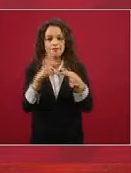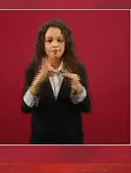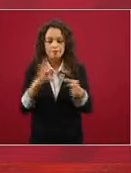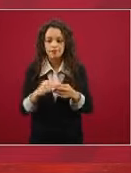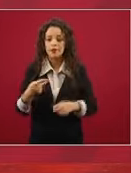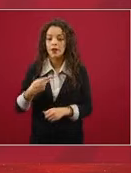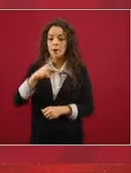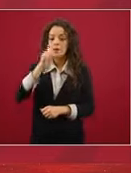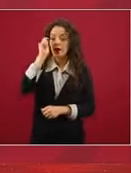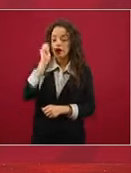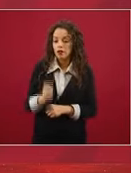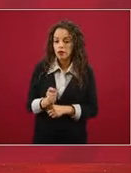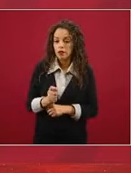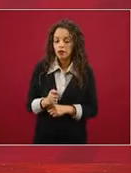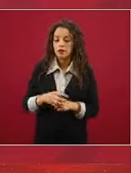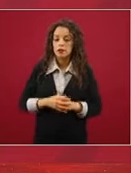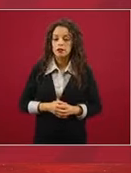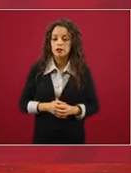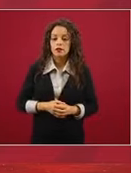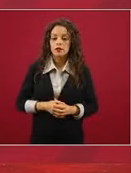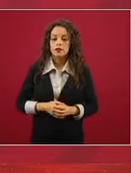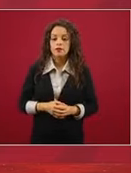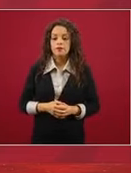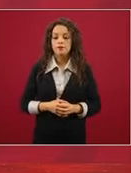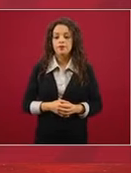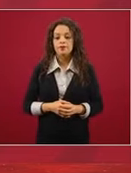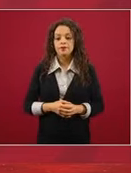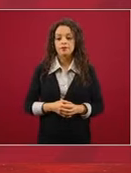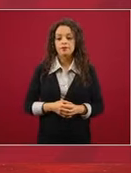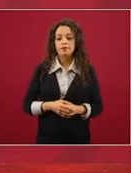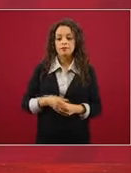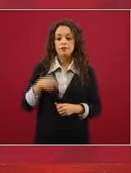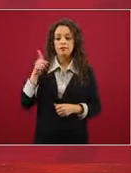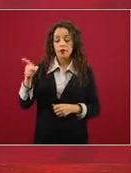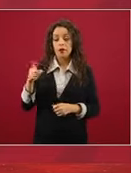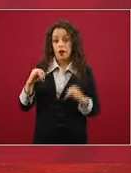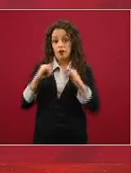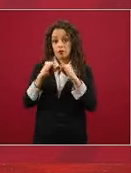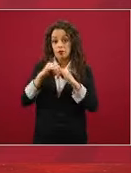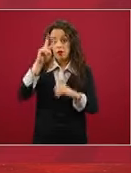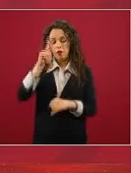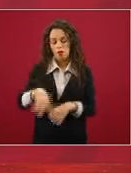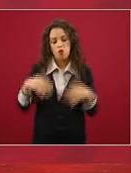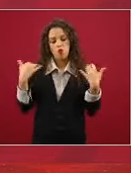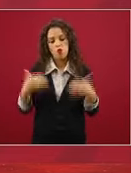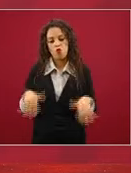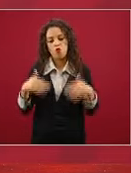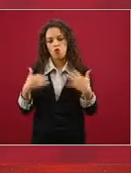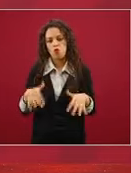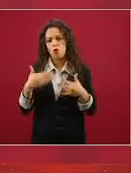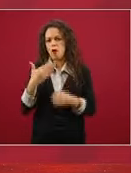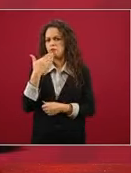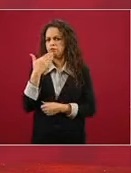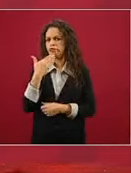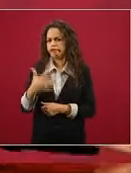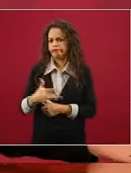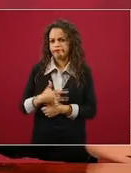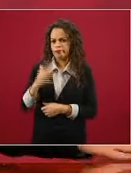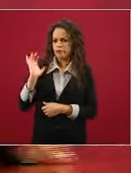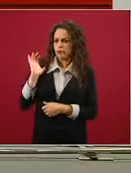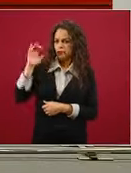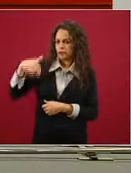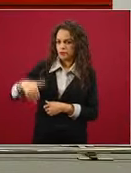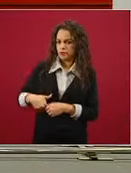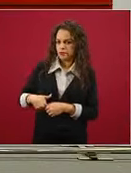Referencia Epidemiológicos, que es una institución muy noble, que nos causa un gran orgullo, la dirige el